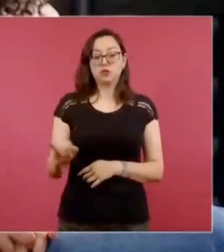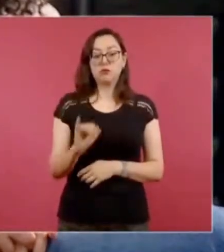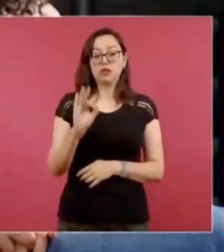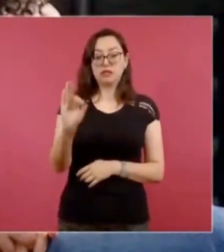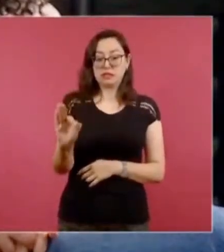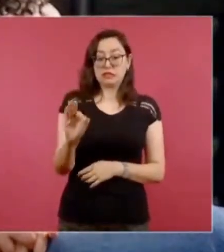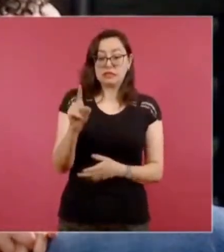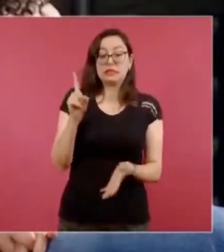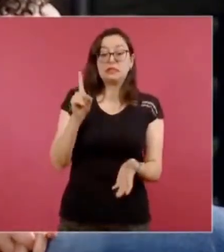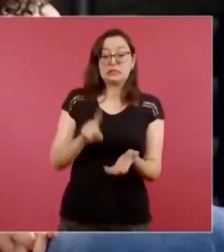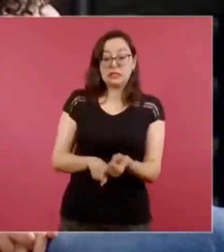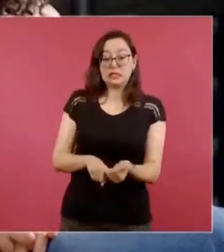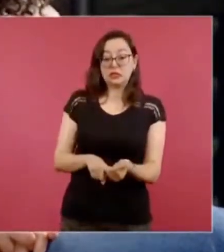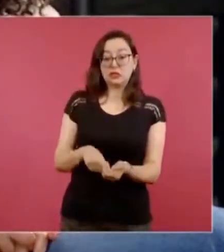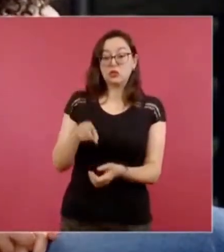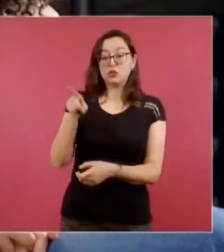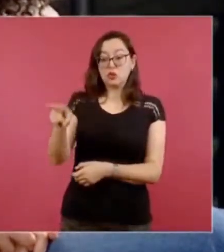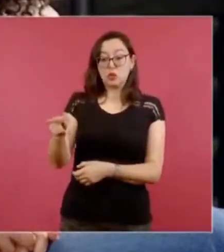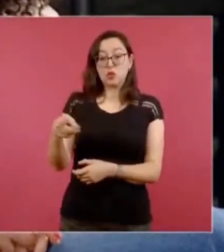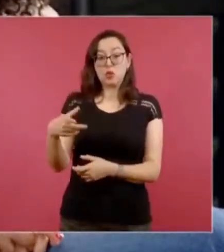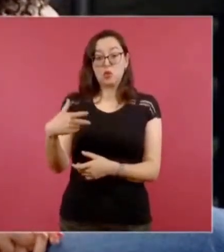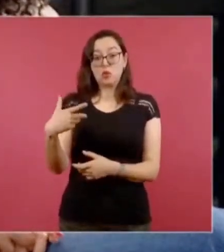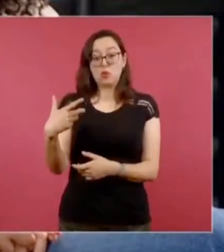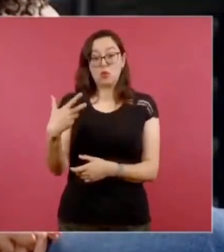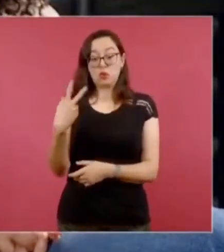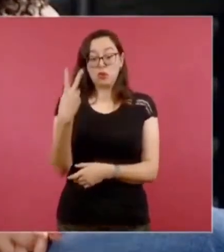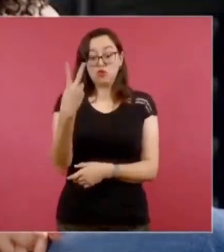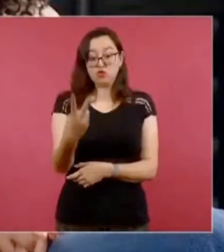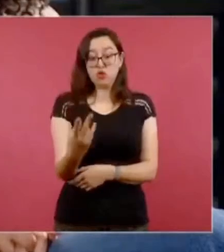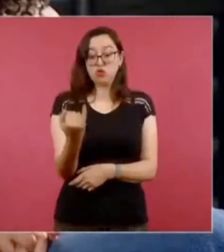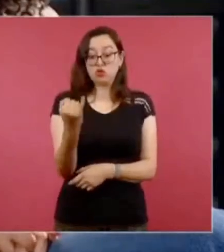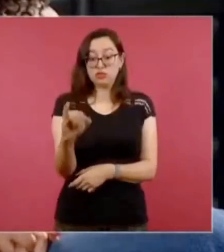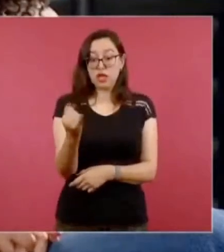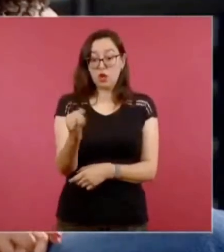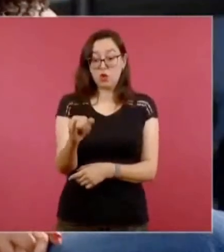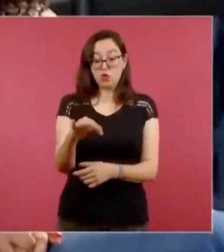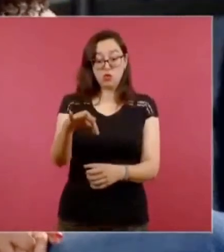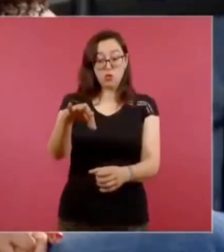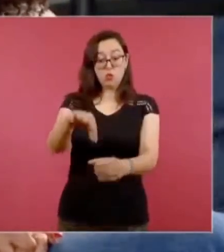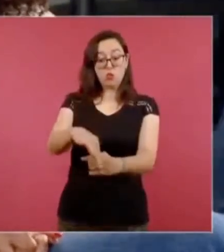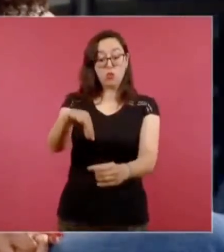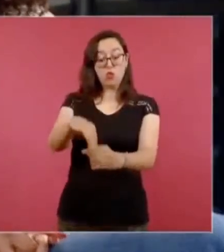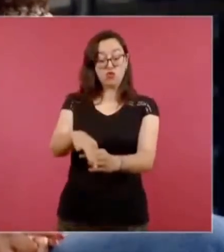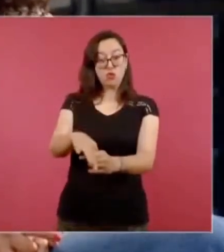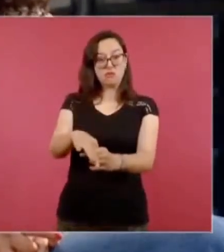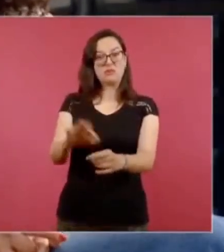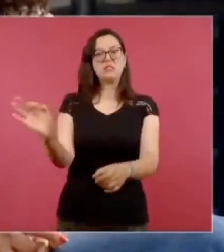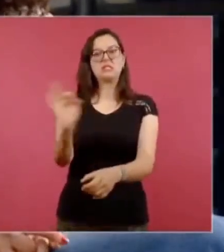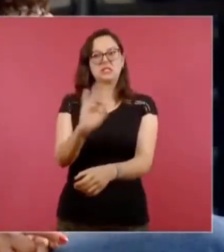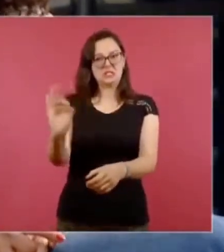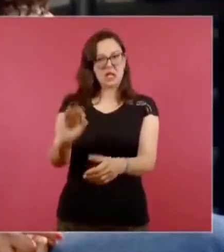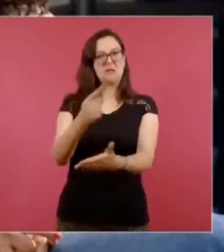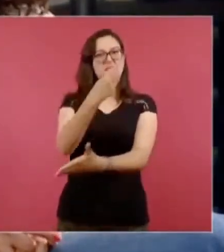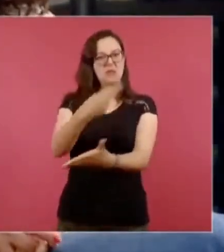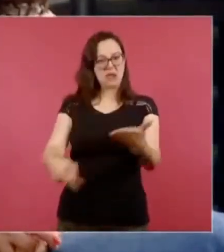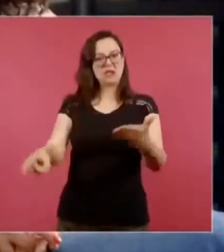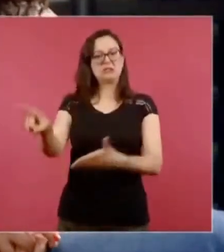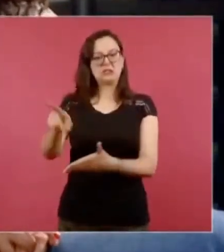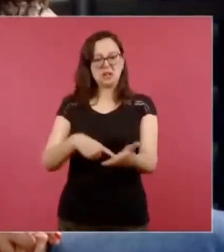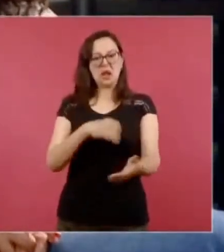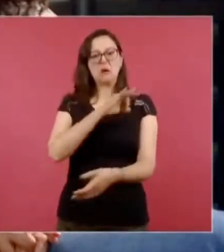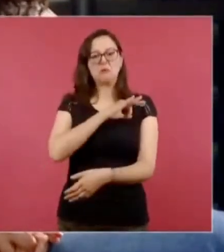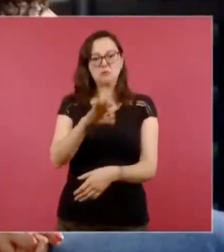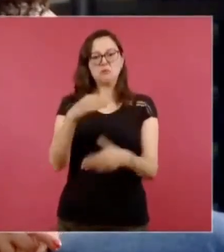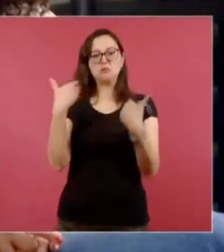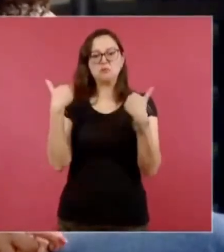pudieran aplicar la nulidad de la elección el 2 de junio? Usted apeló en 2006 y 2012 a ese tribunal y usted conoció